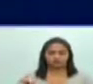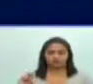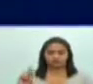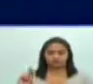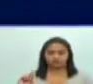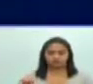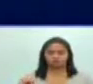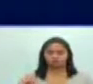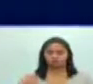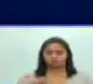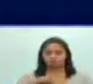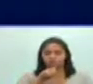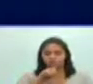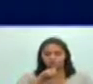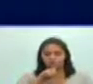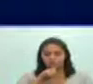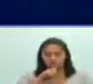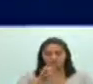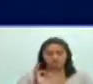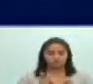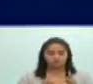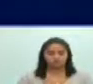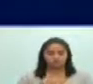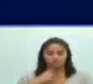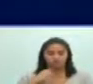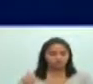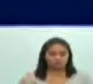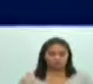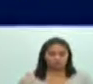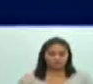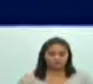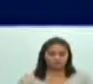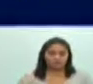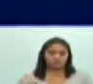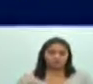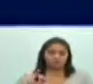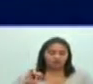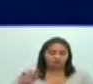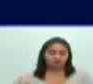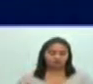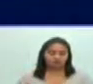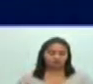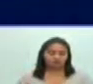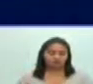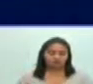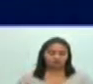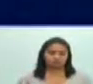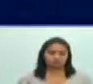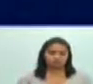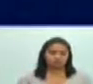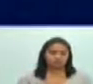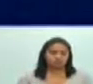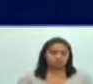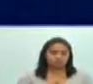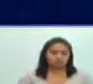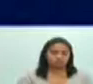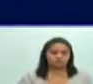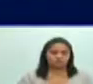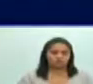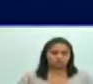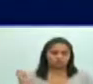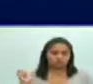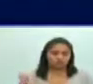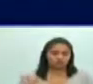adjetiva refiriéndose a ese mismo sustantivo, formando una pareja con otra clase de palabra que ayude